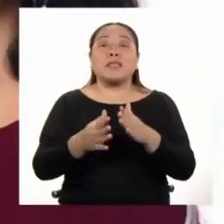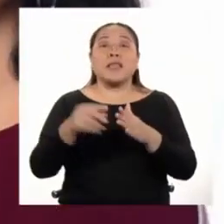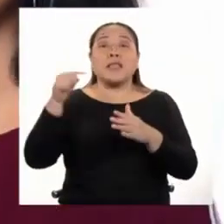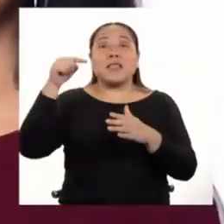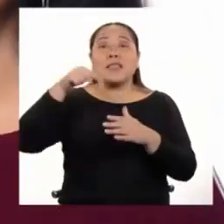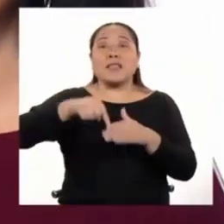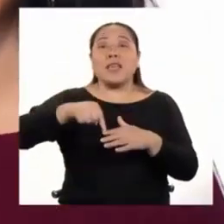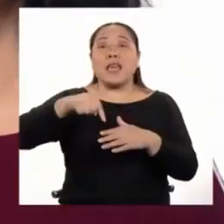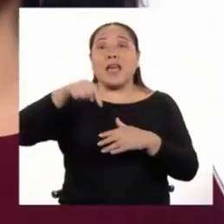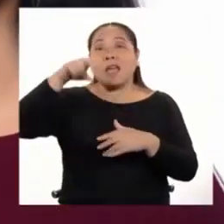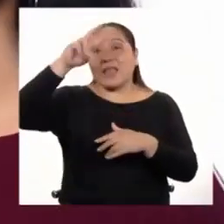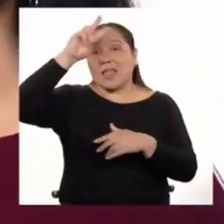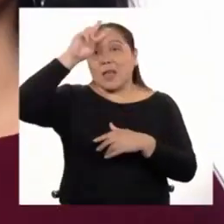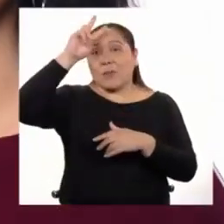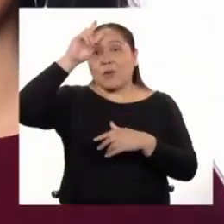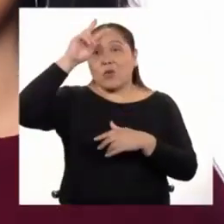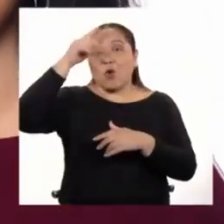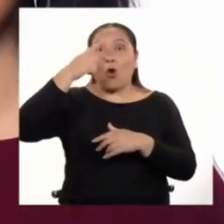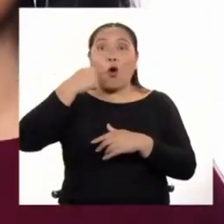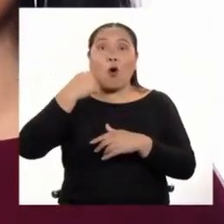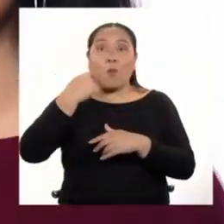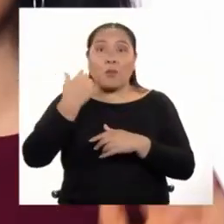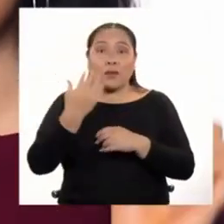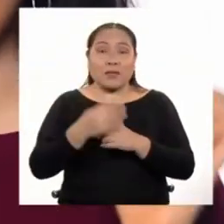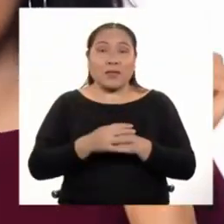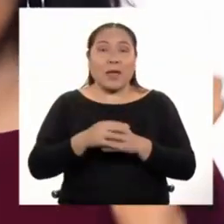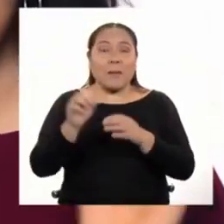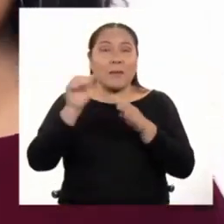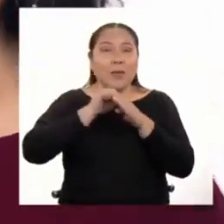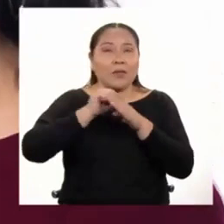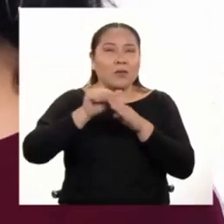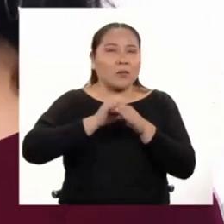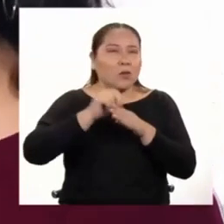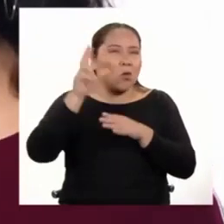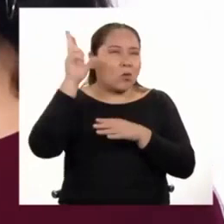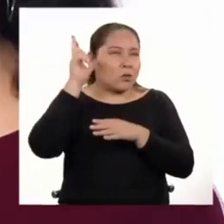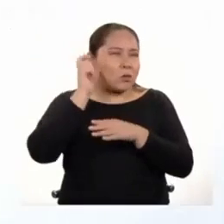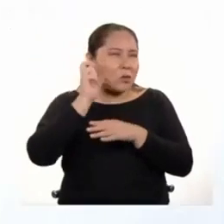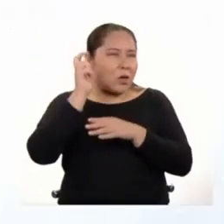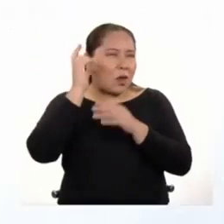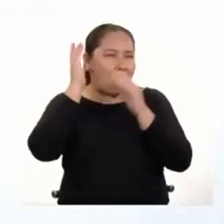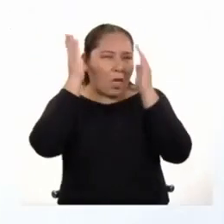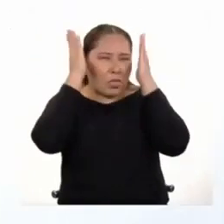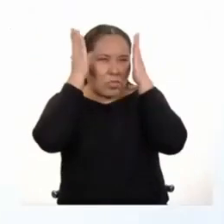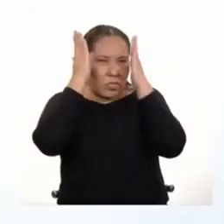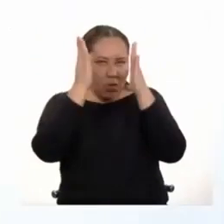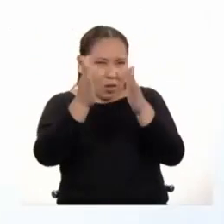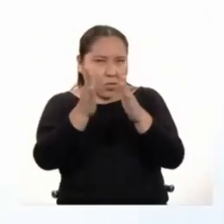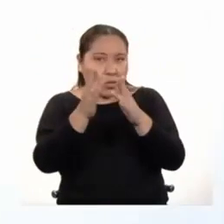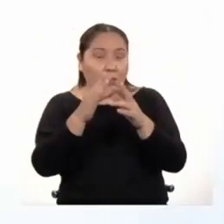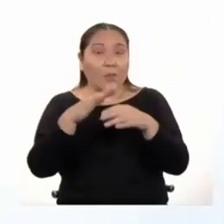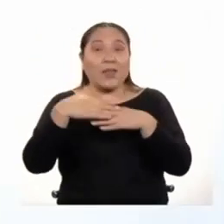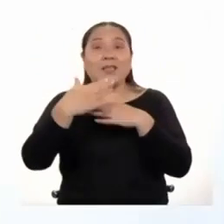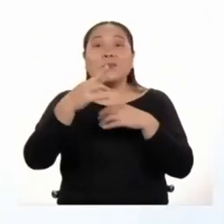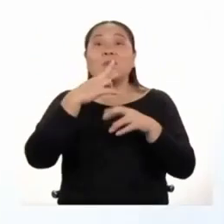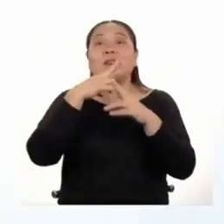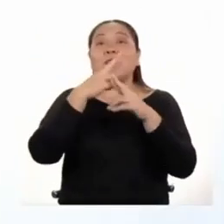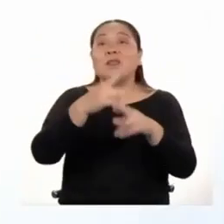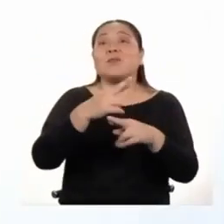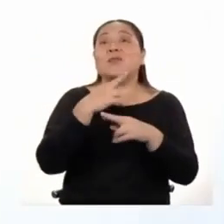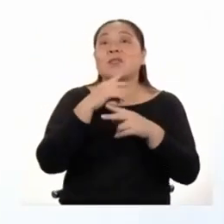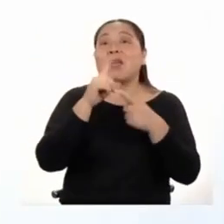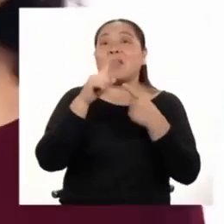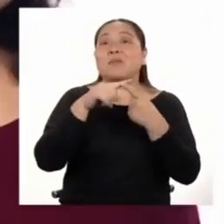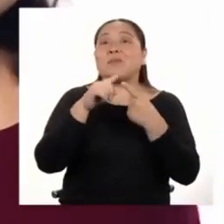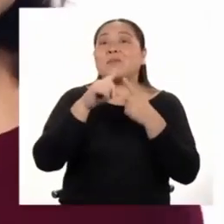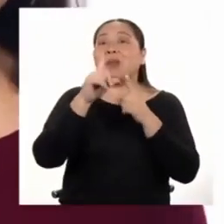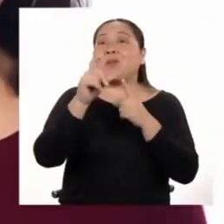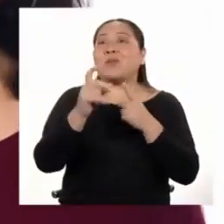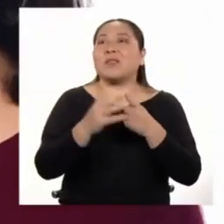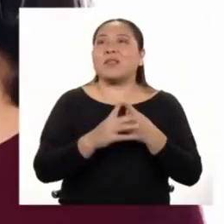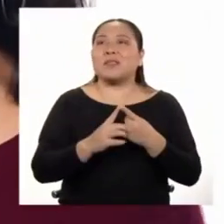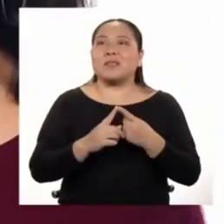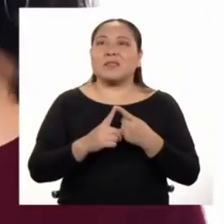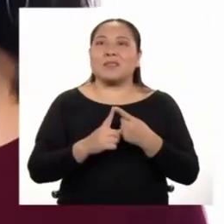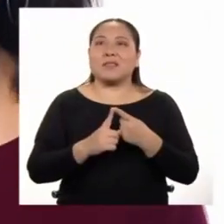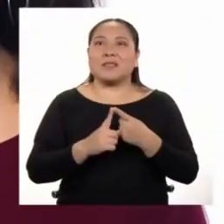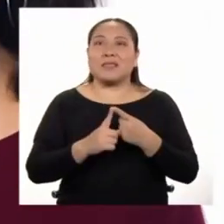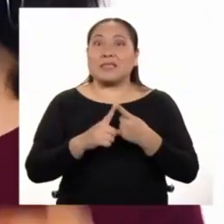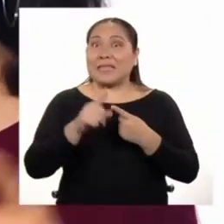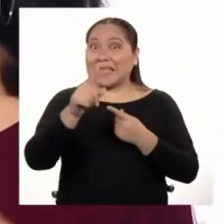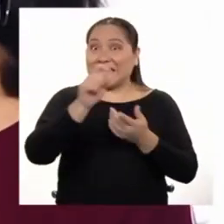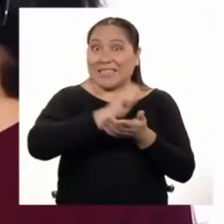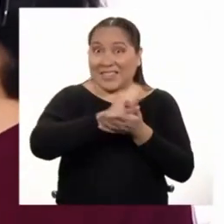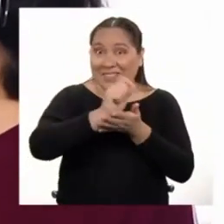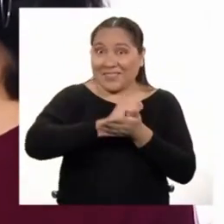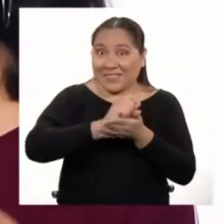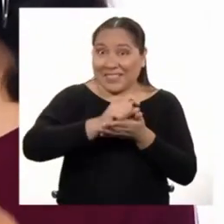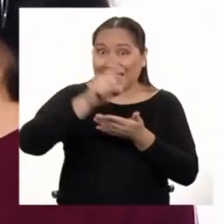Perú y practicaremos escuchar atentamente para responder preguntas como: este es el momento en